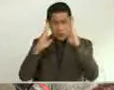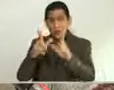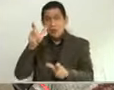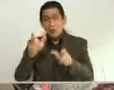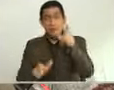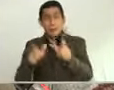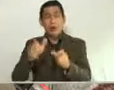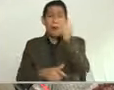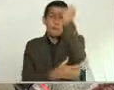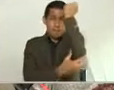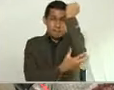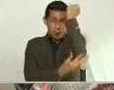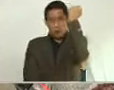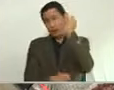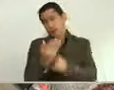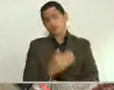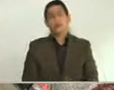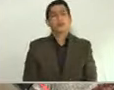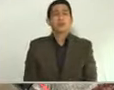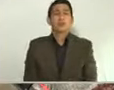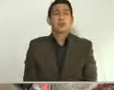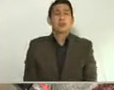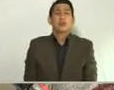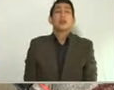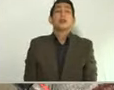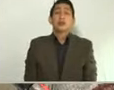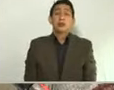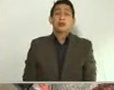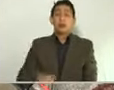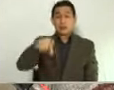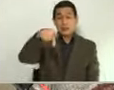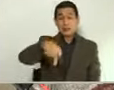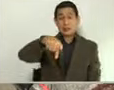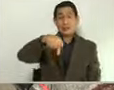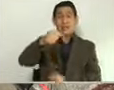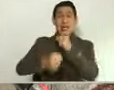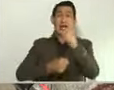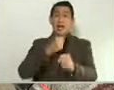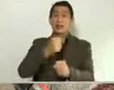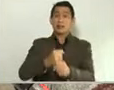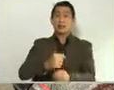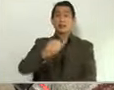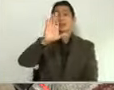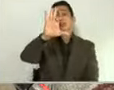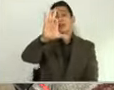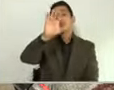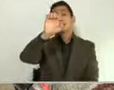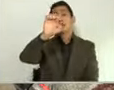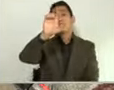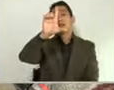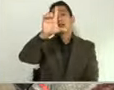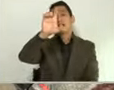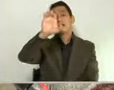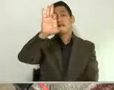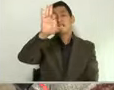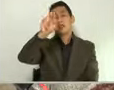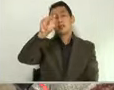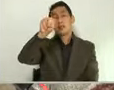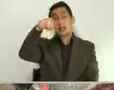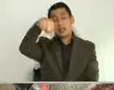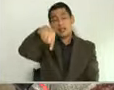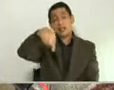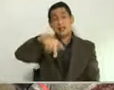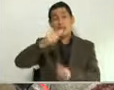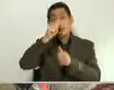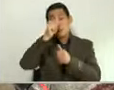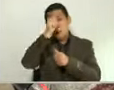los excluidos, a los rechazados, este año se retoma la Teletón. Este año, ya este domingo es. Sí, este domingo. Después de